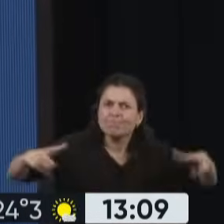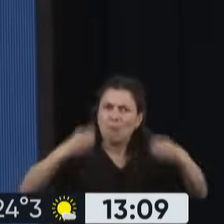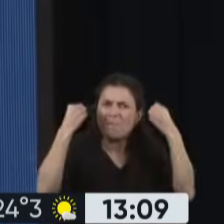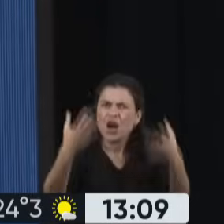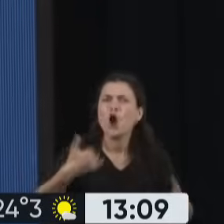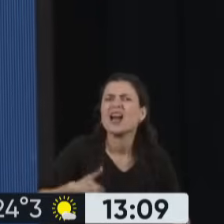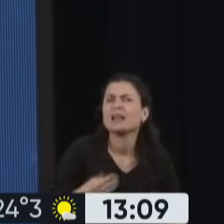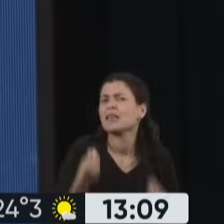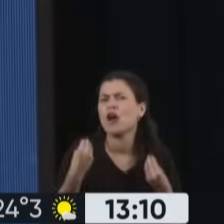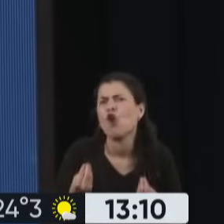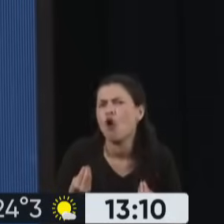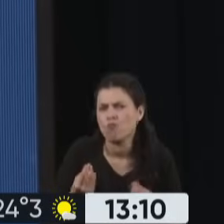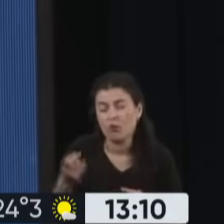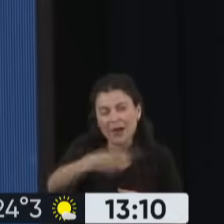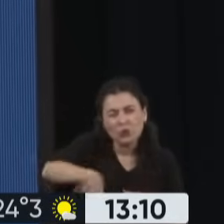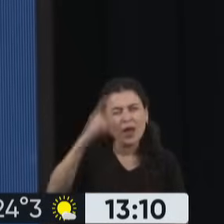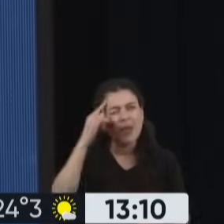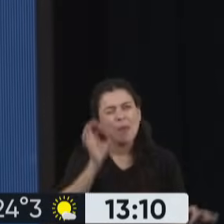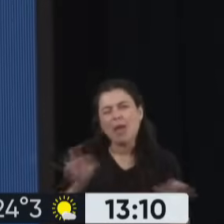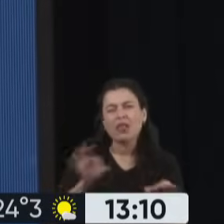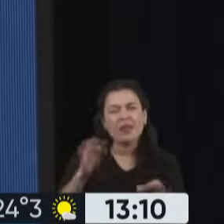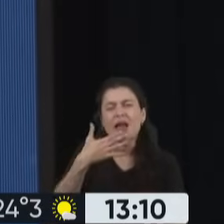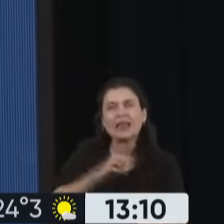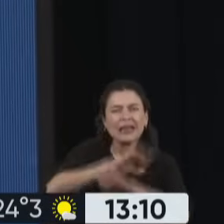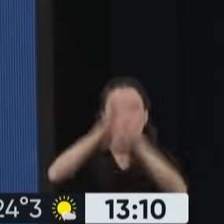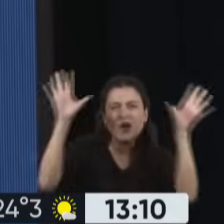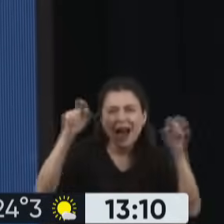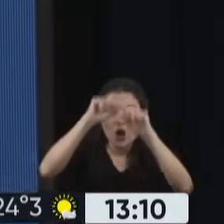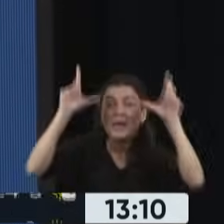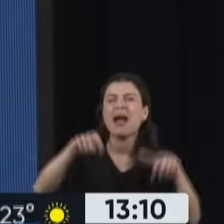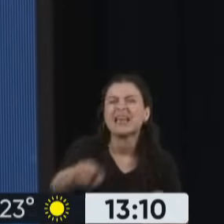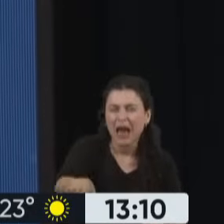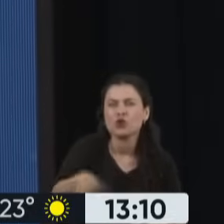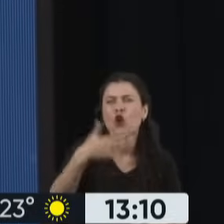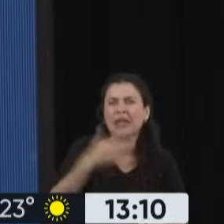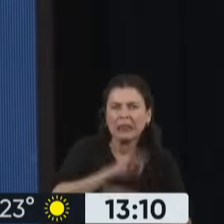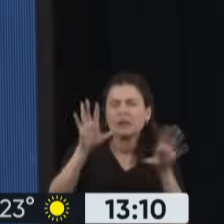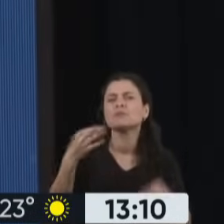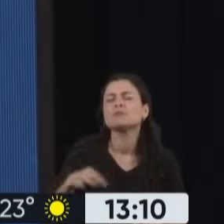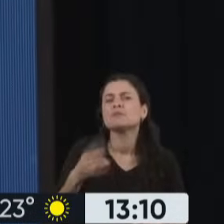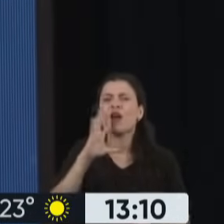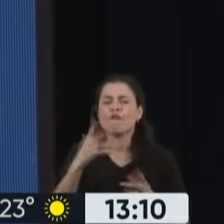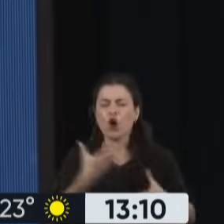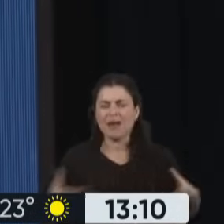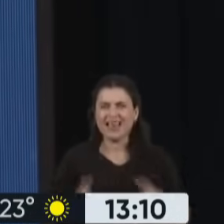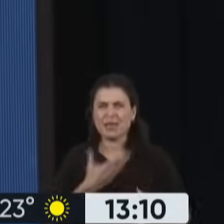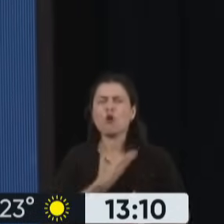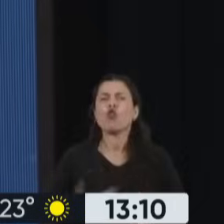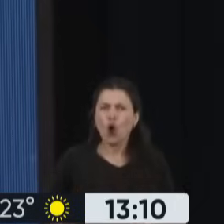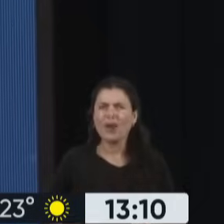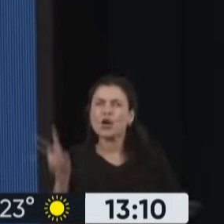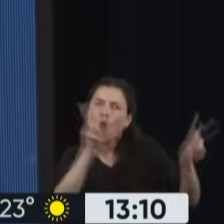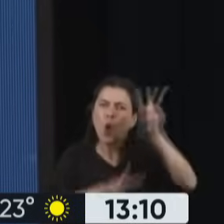menos puedan entender o asimilar la forma en la cual nosotros pensamos este tipo de